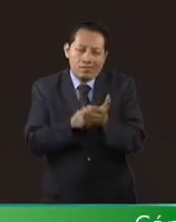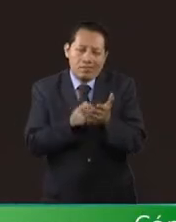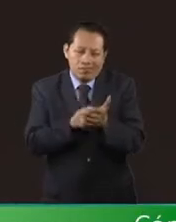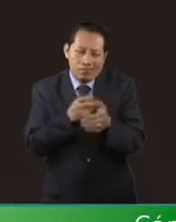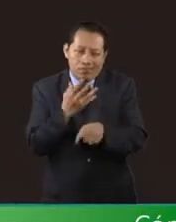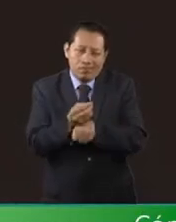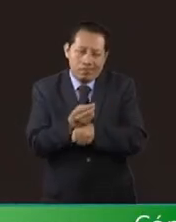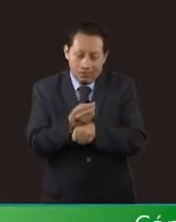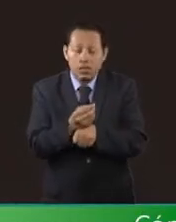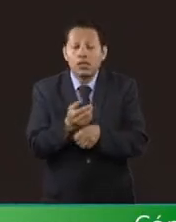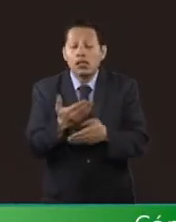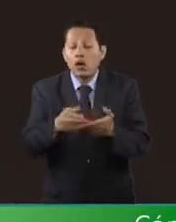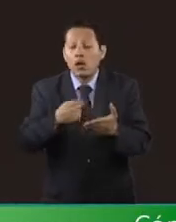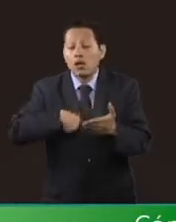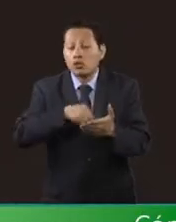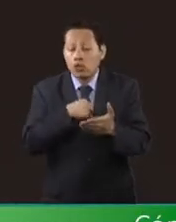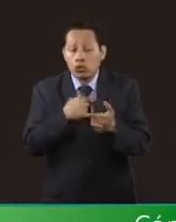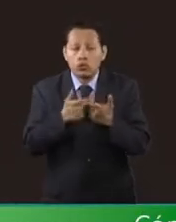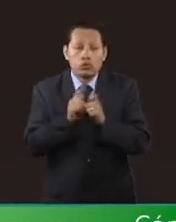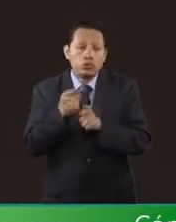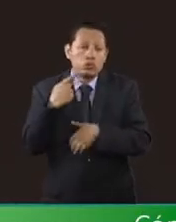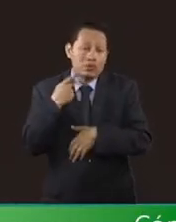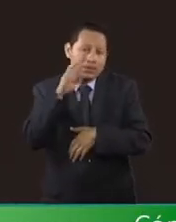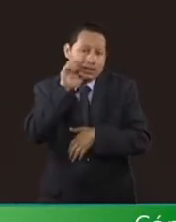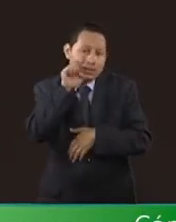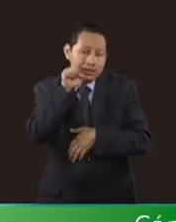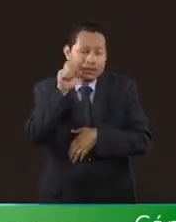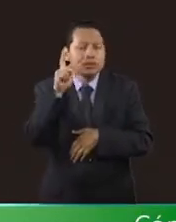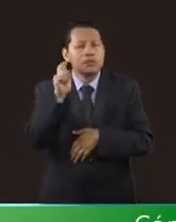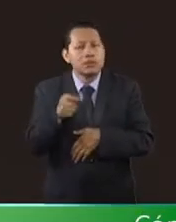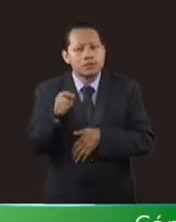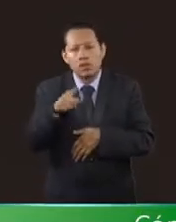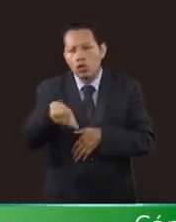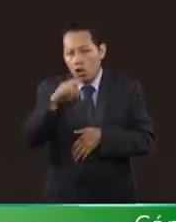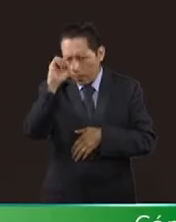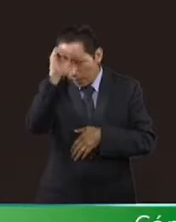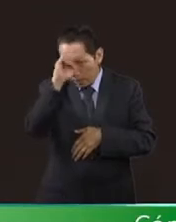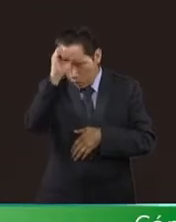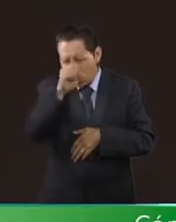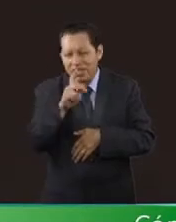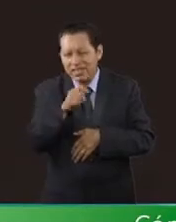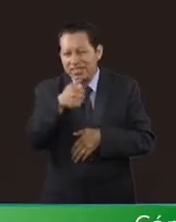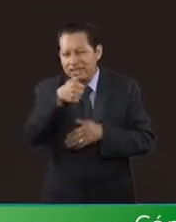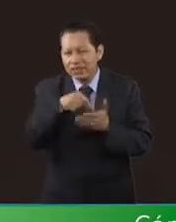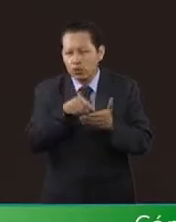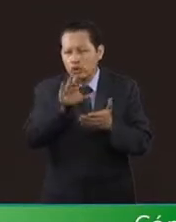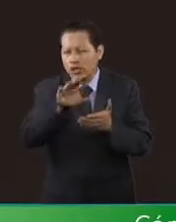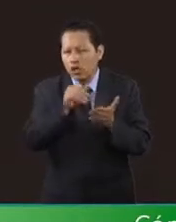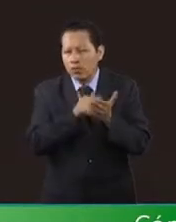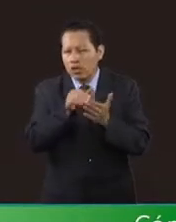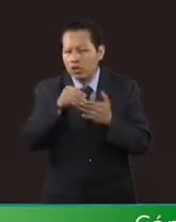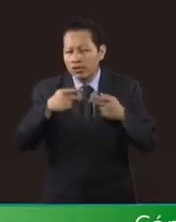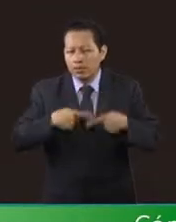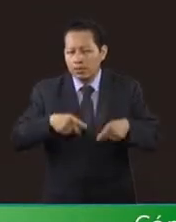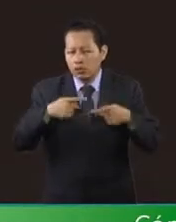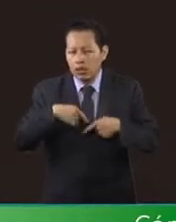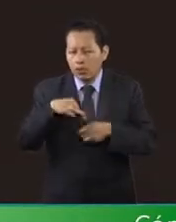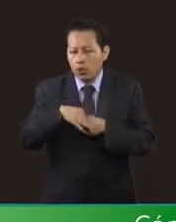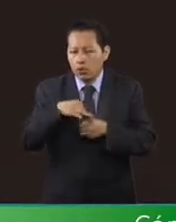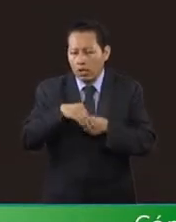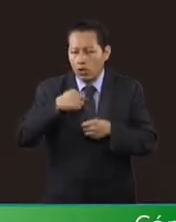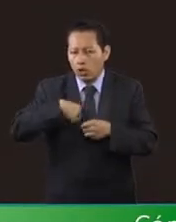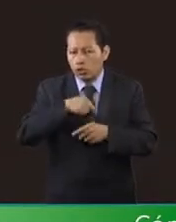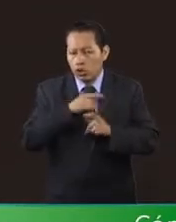nuestra bancada, la bancada naranja, está defendiendo la opinión de los 6.5 millones de personas que votaron